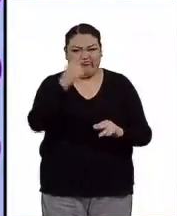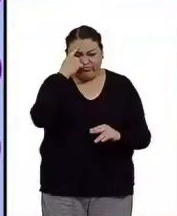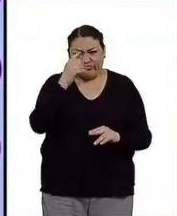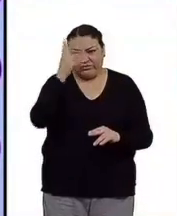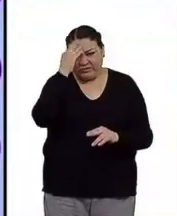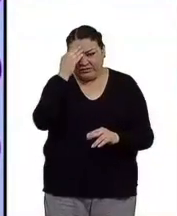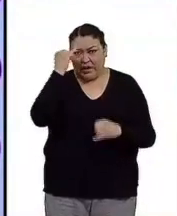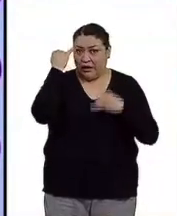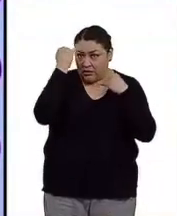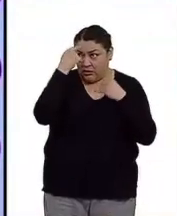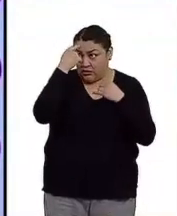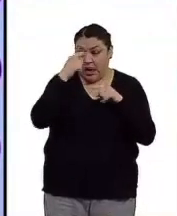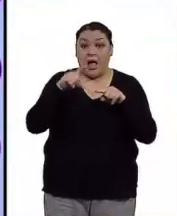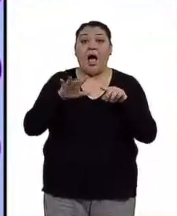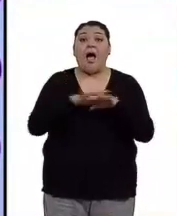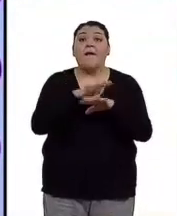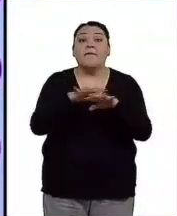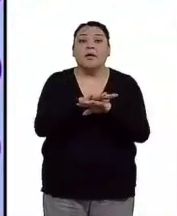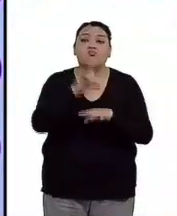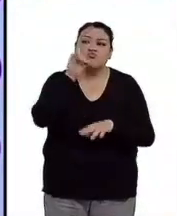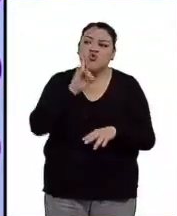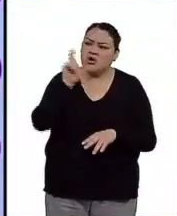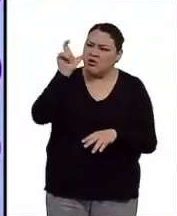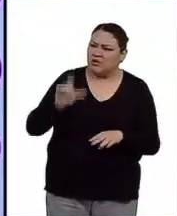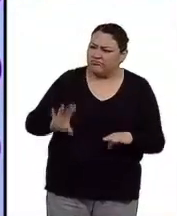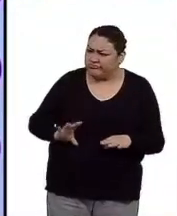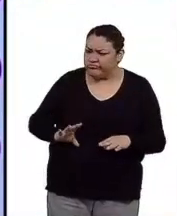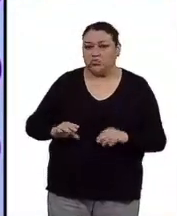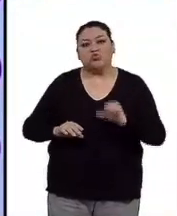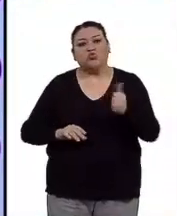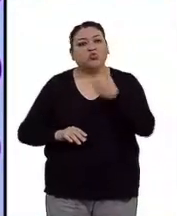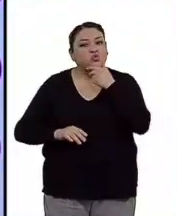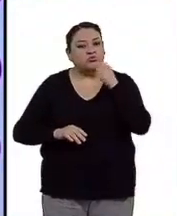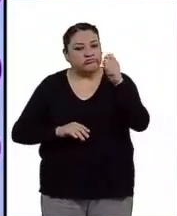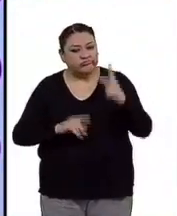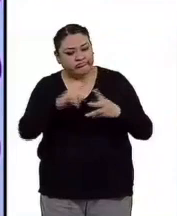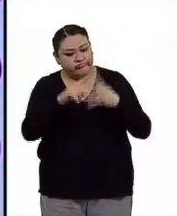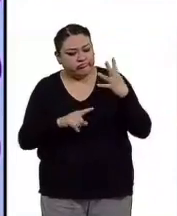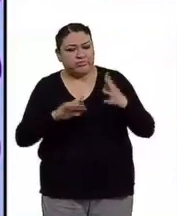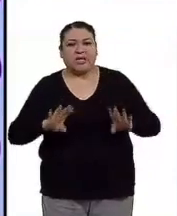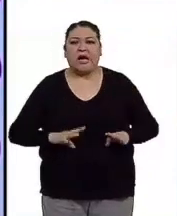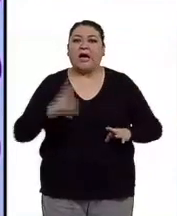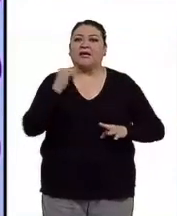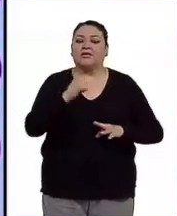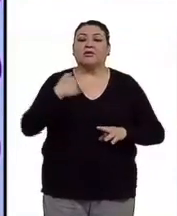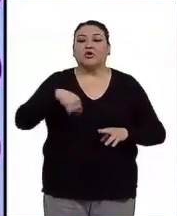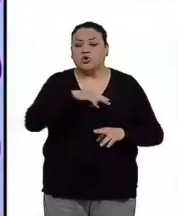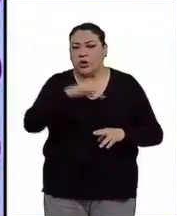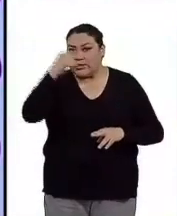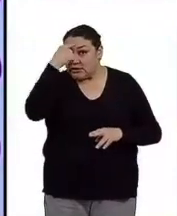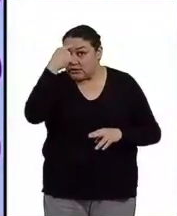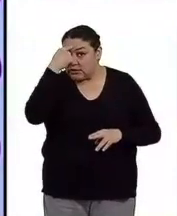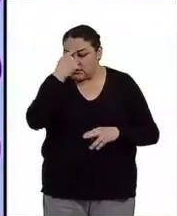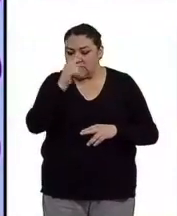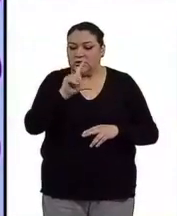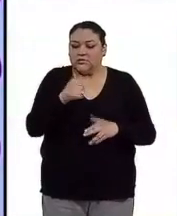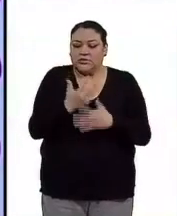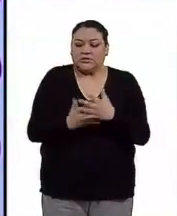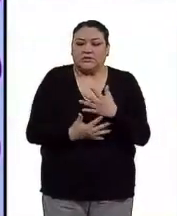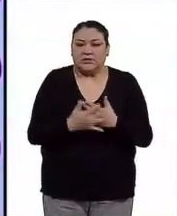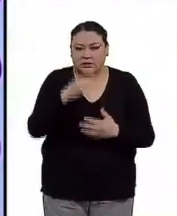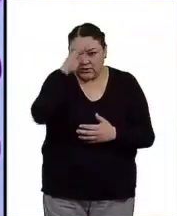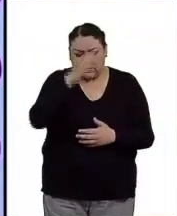que tenemos en relación a lo femenino, en relación a lo masculino, porque en función de cómo pensamos, actuamos, como personas,